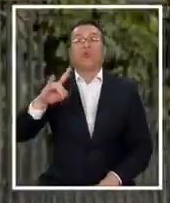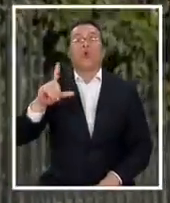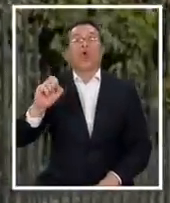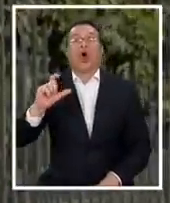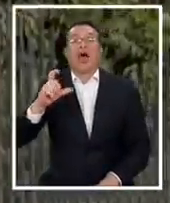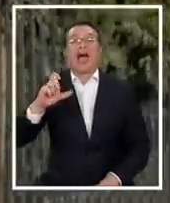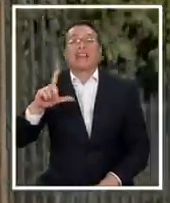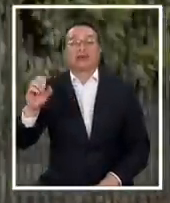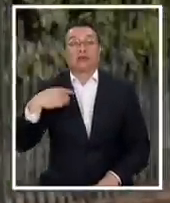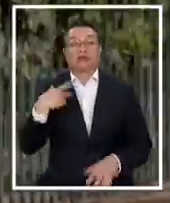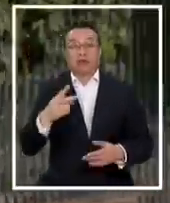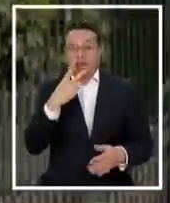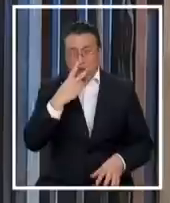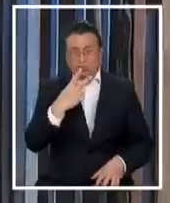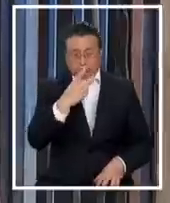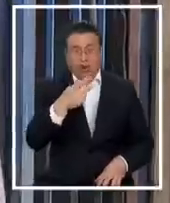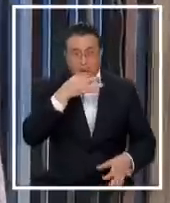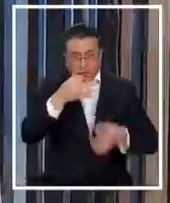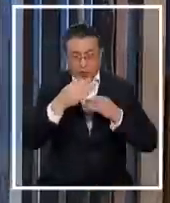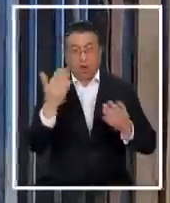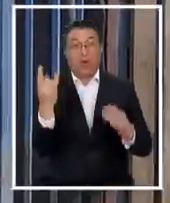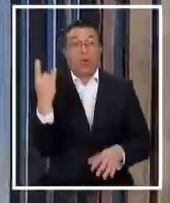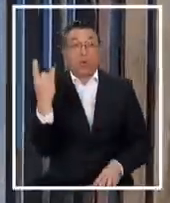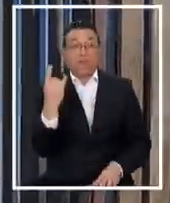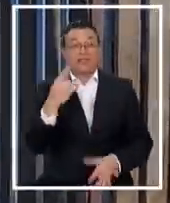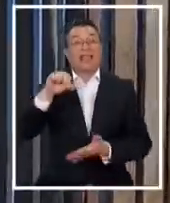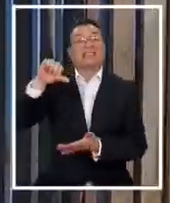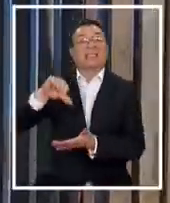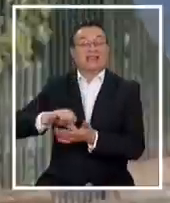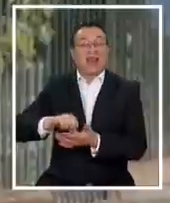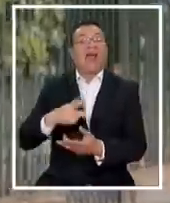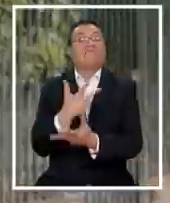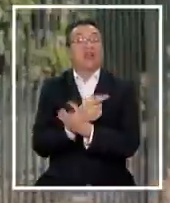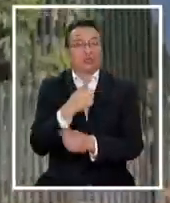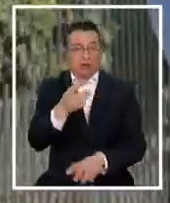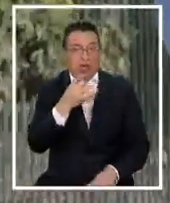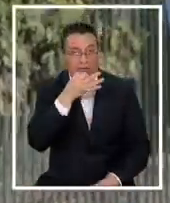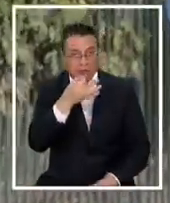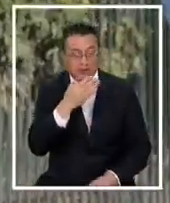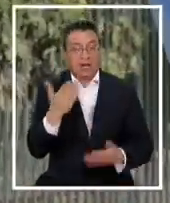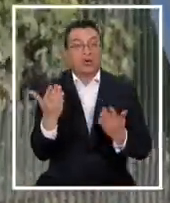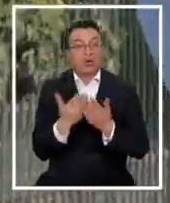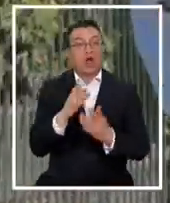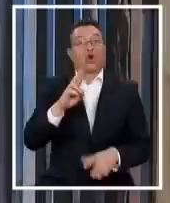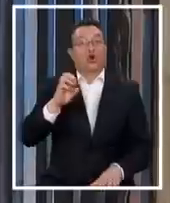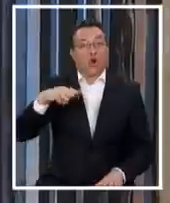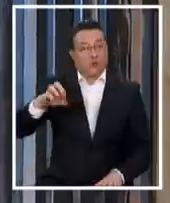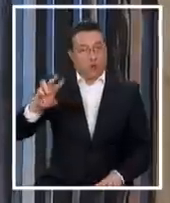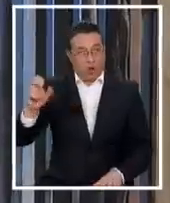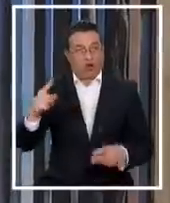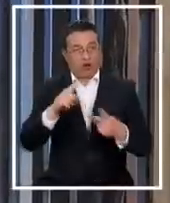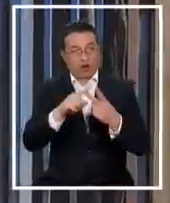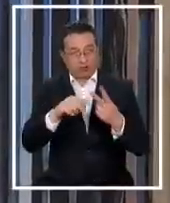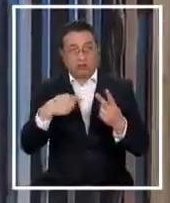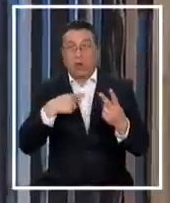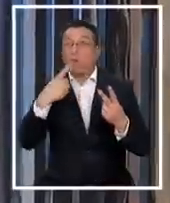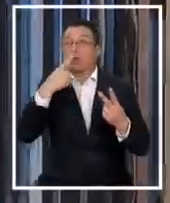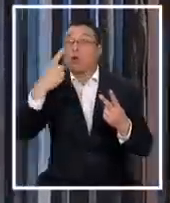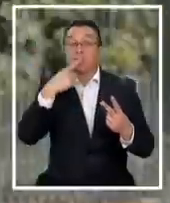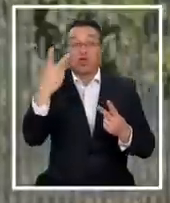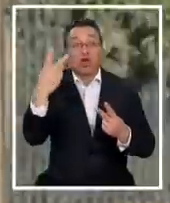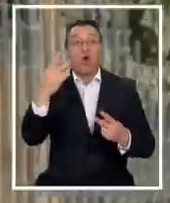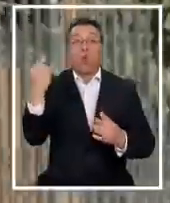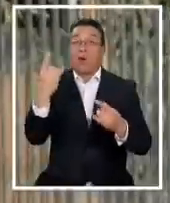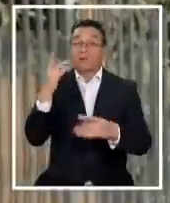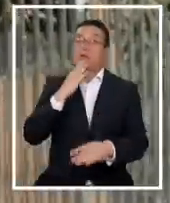Nosotros lo hemos visto y lo hemos escuchado que usted dice que estudió en la Universidad Central de Venezuela y en la Universidad Rómulo Gallegos. Nosotros preguntamos en las dos